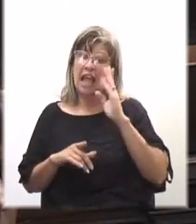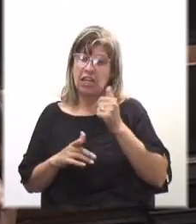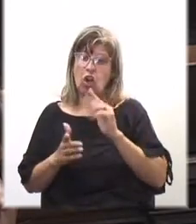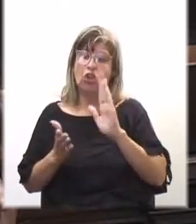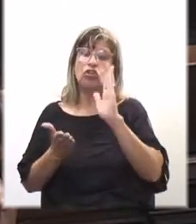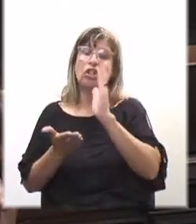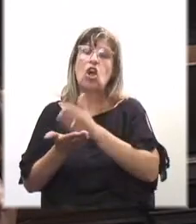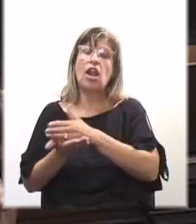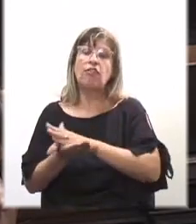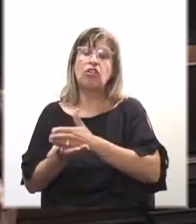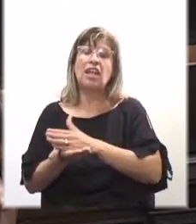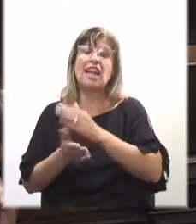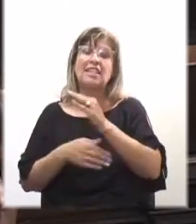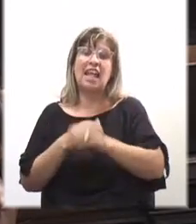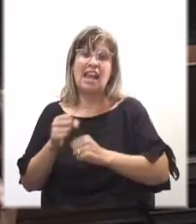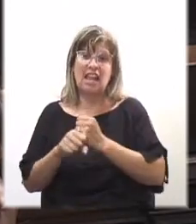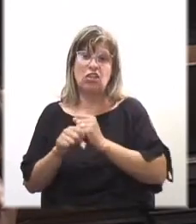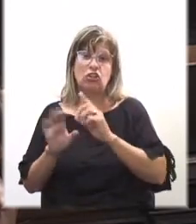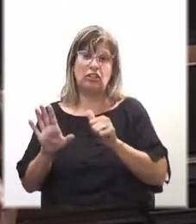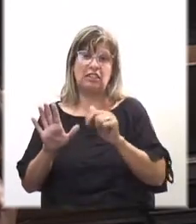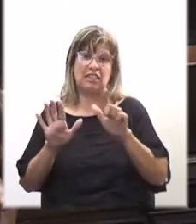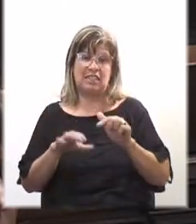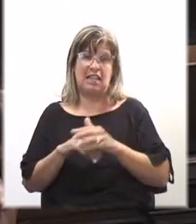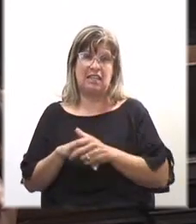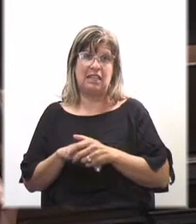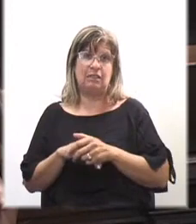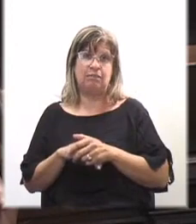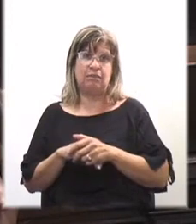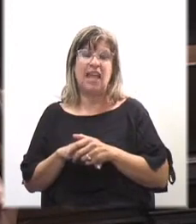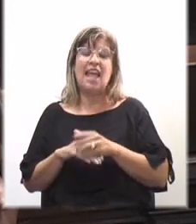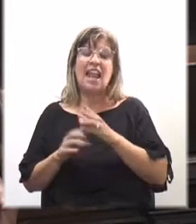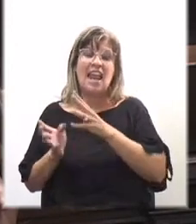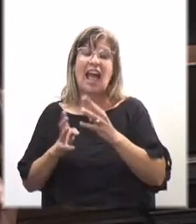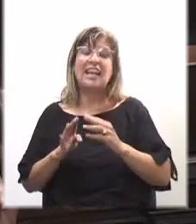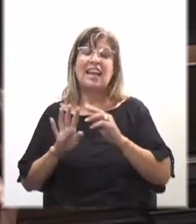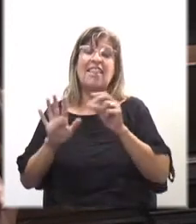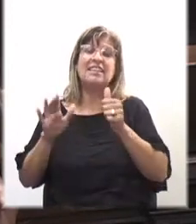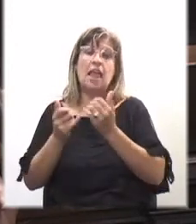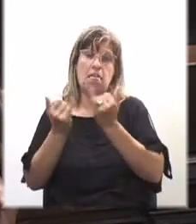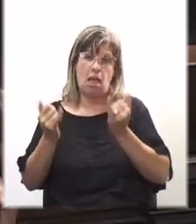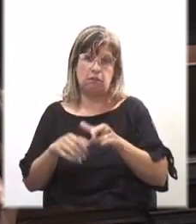año 67, la Guerra de los 6 días.